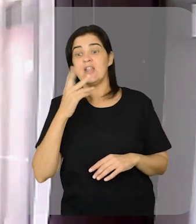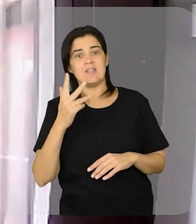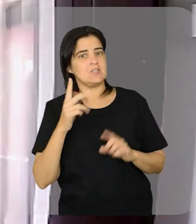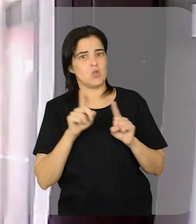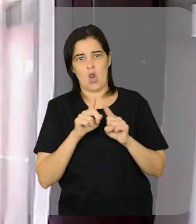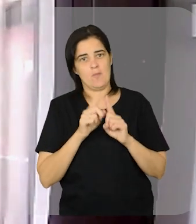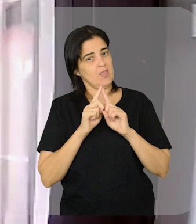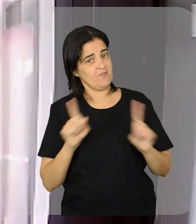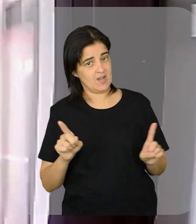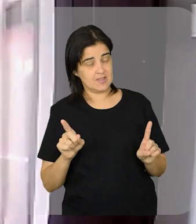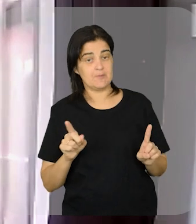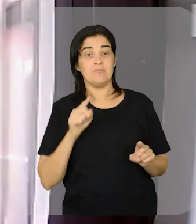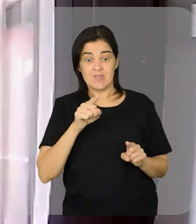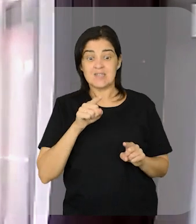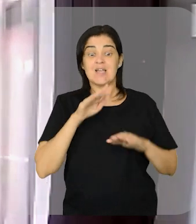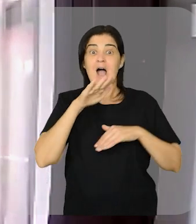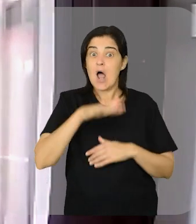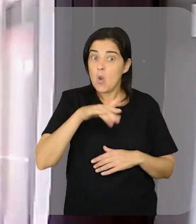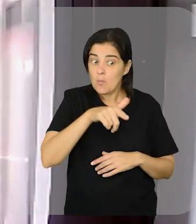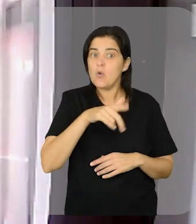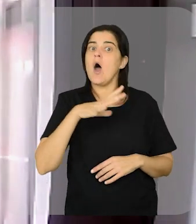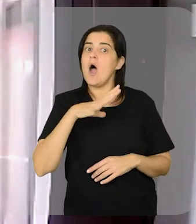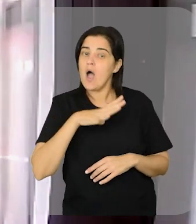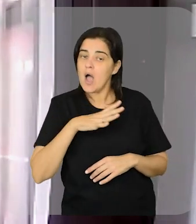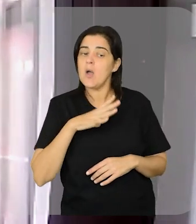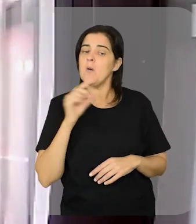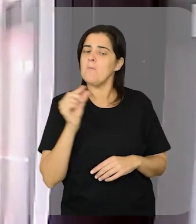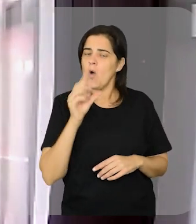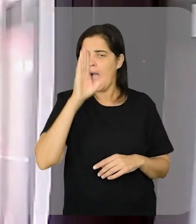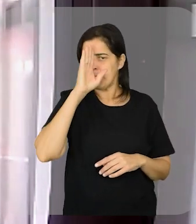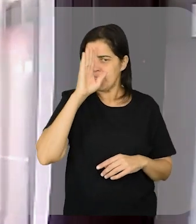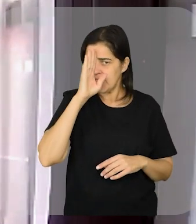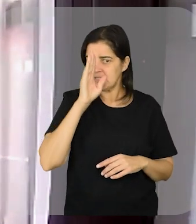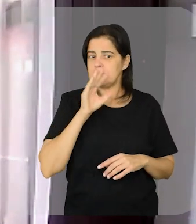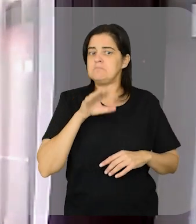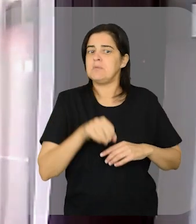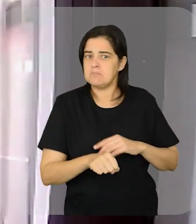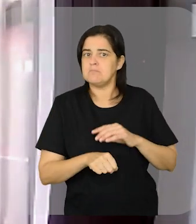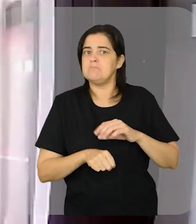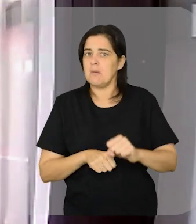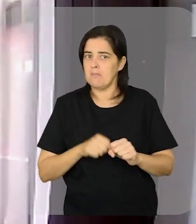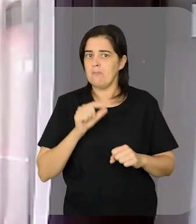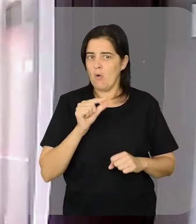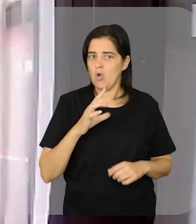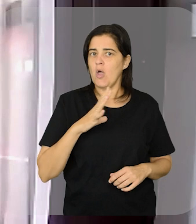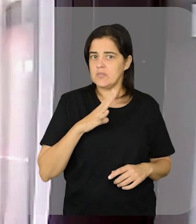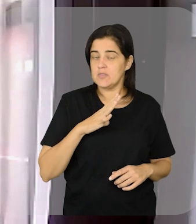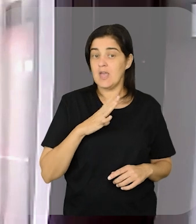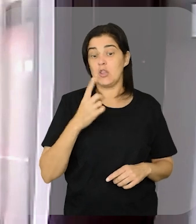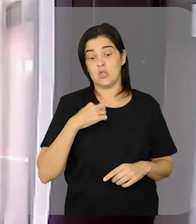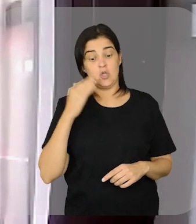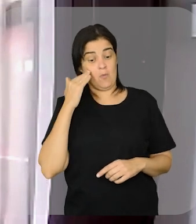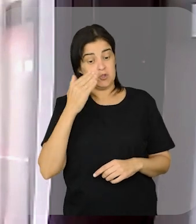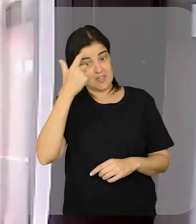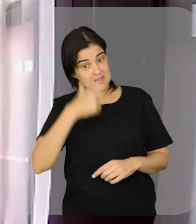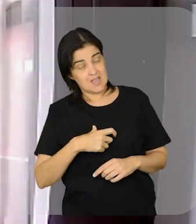¿Tá? Ese alumno tuvo un leve aprendizaje. Entonces creo que nosotros como docentes tenemos